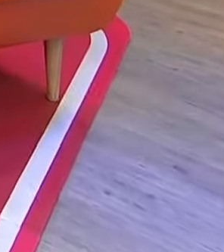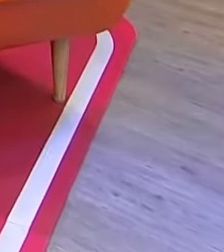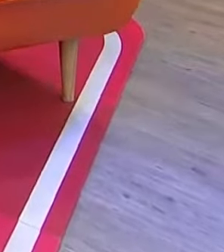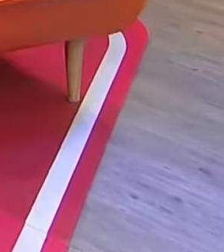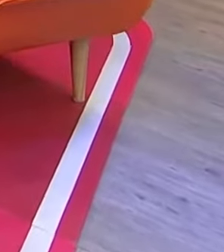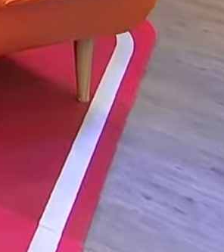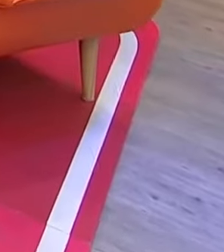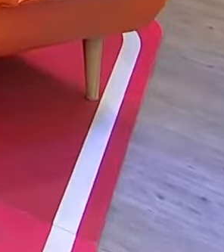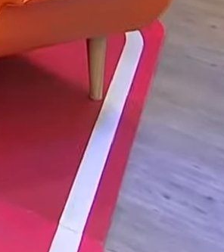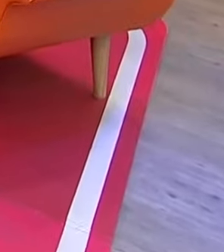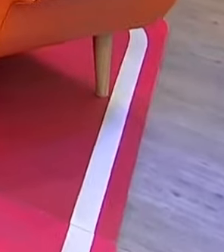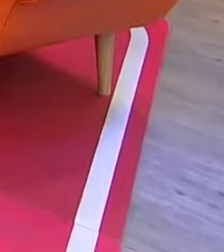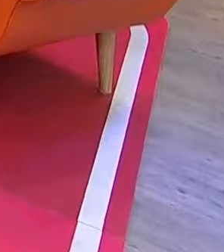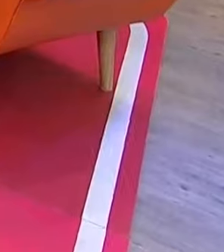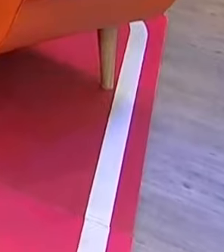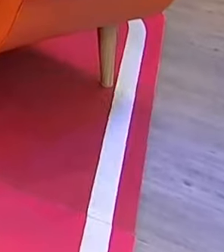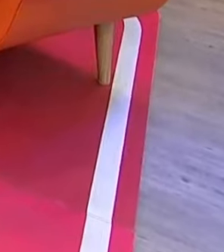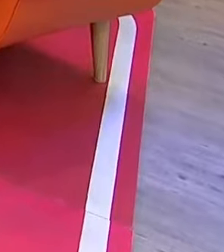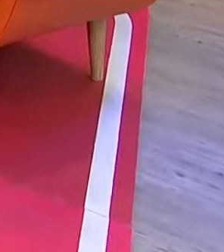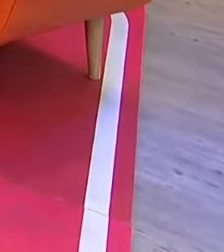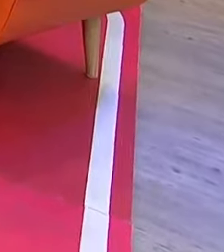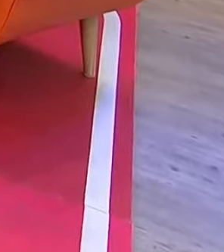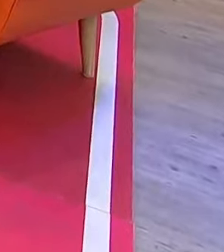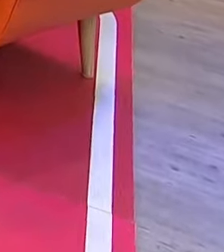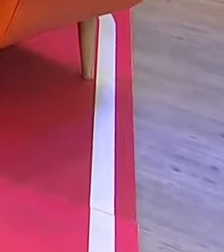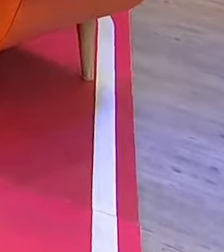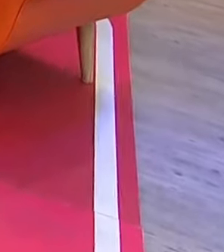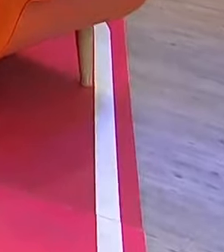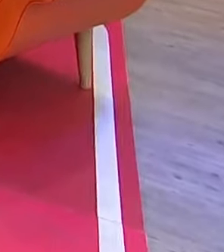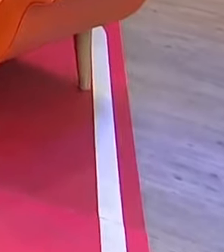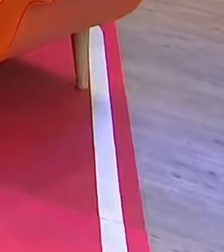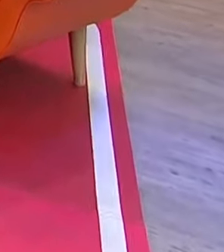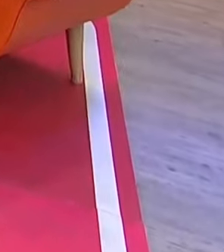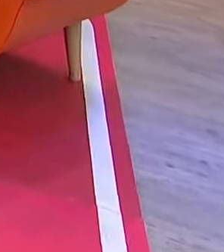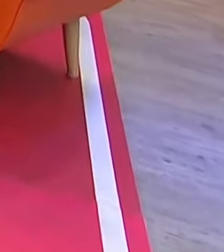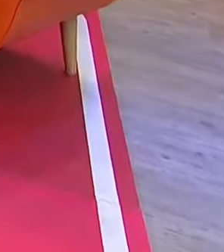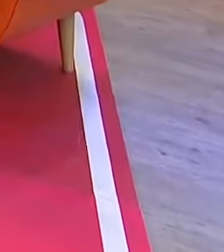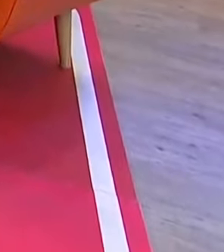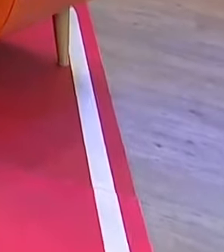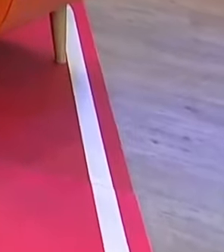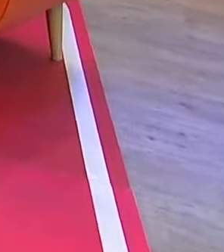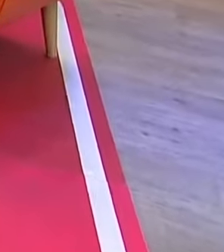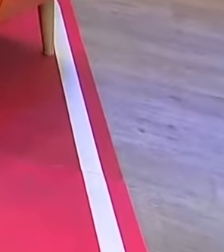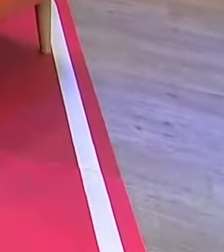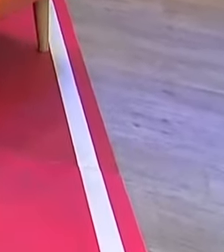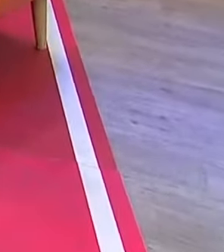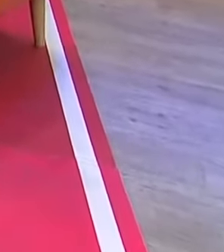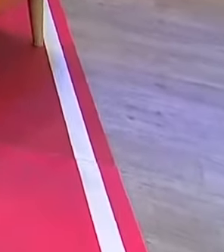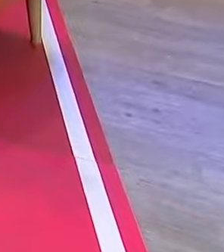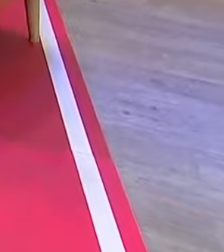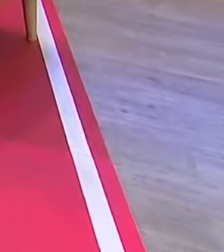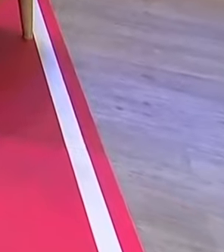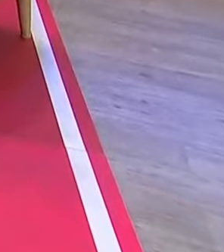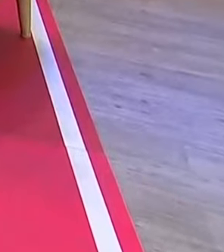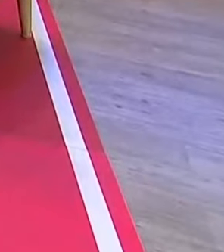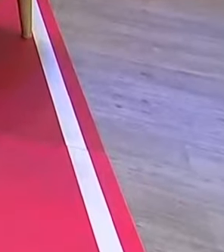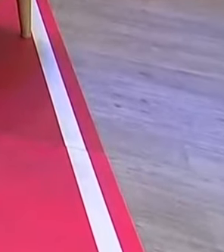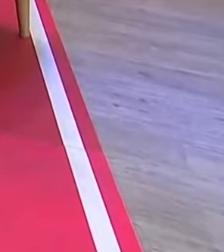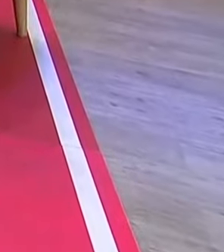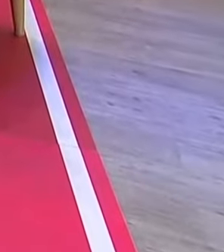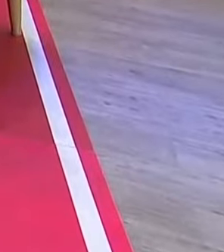muchas preguntas y muchos de los hombres nos quedamos calladitos, que por roche, que por vergüenza o por lo que sea, no exteriorizamos lo que